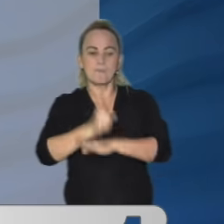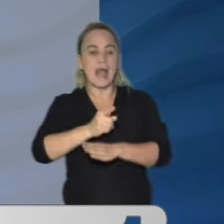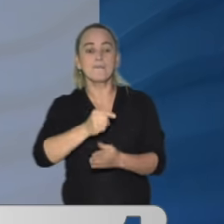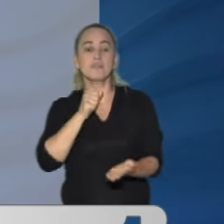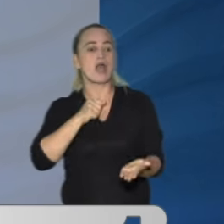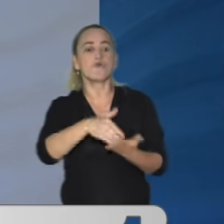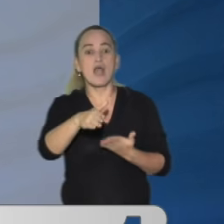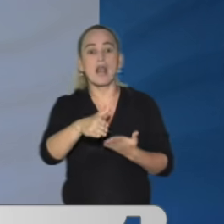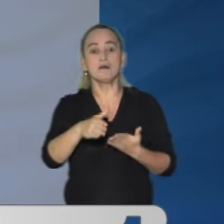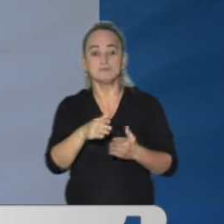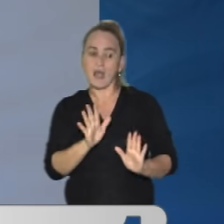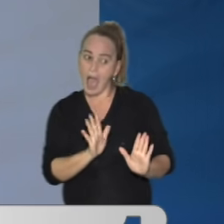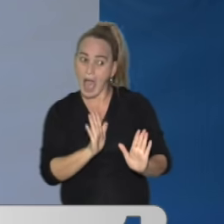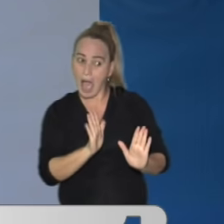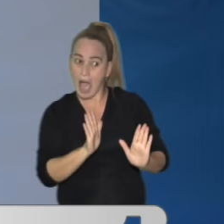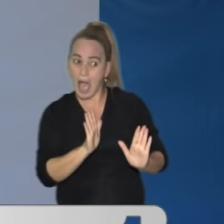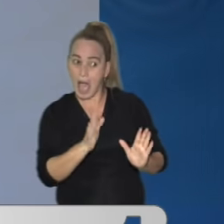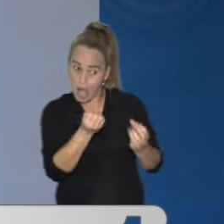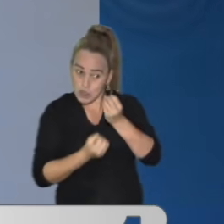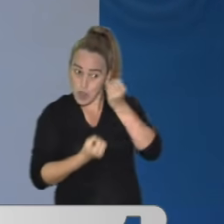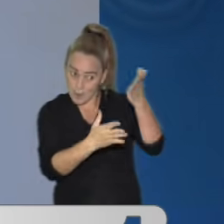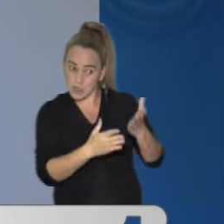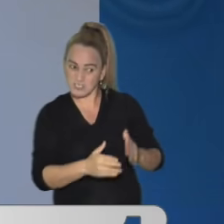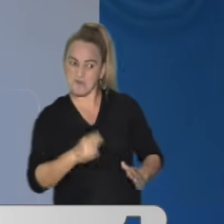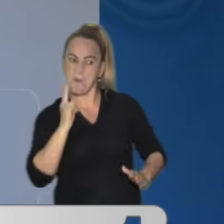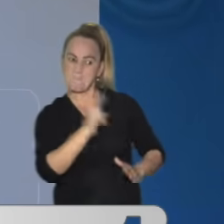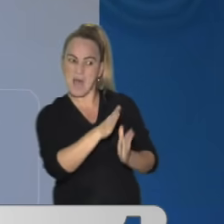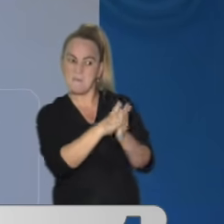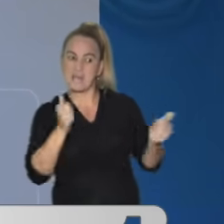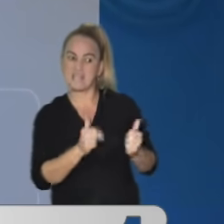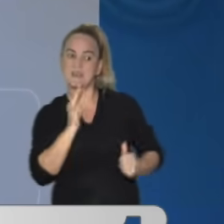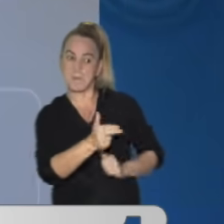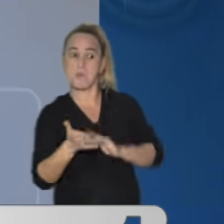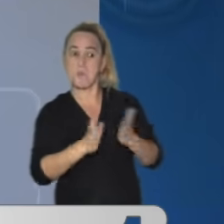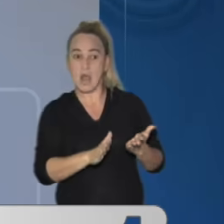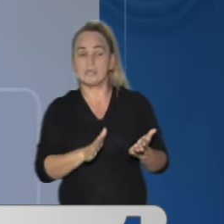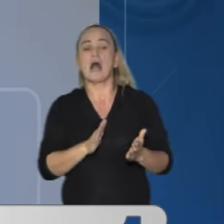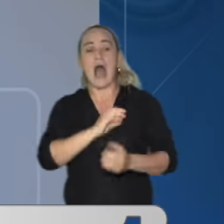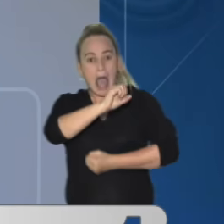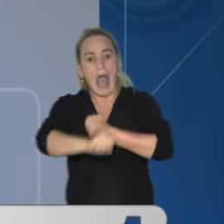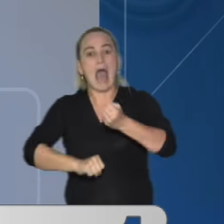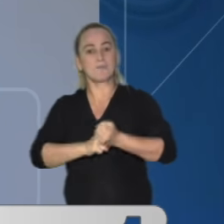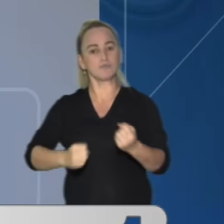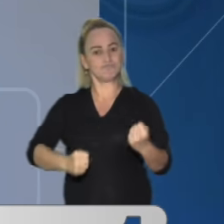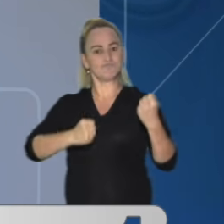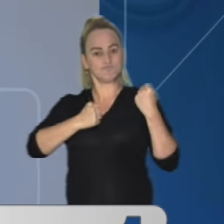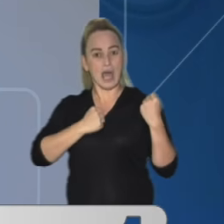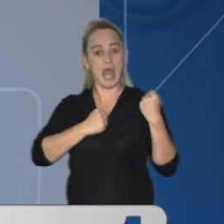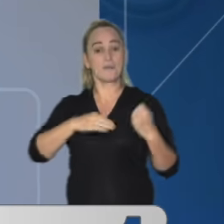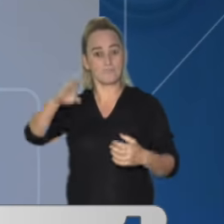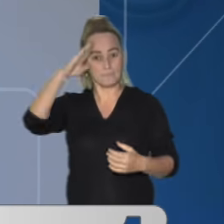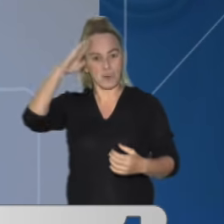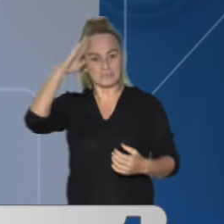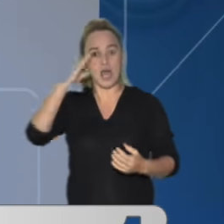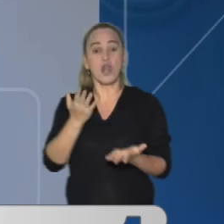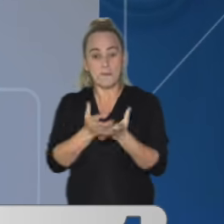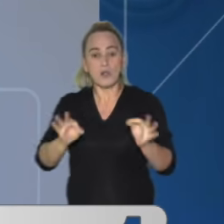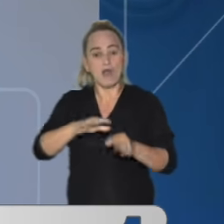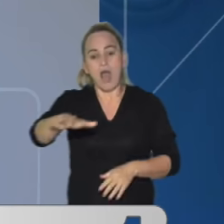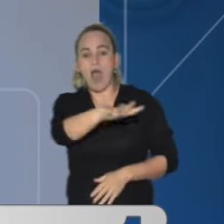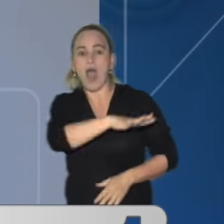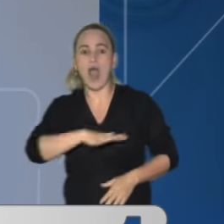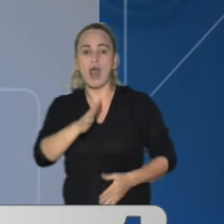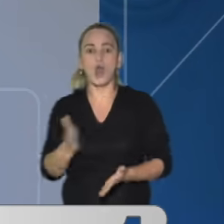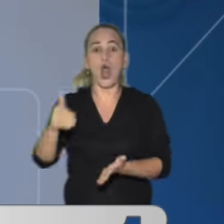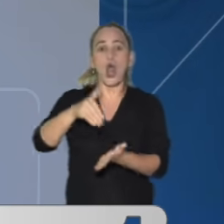en riesgo sus vidas. Por eso también se está brindando un refuerzo especial con uniformados del ejército en la zona para evitar que se